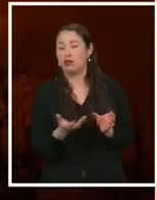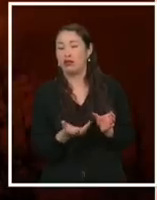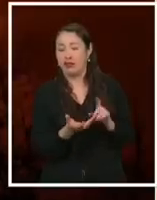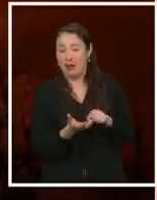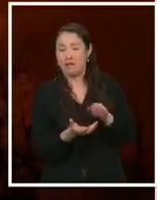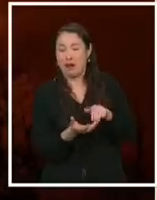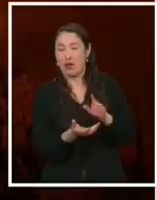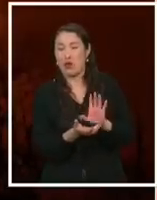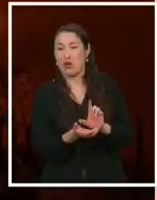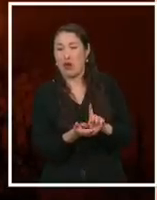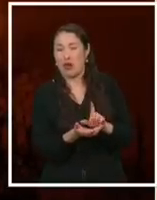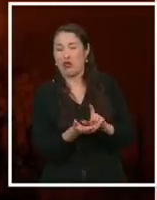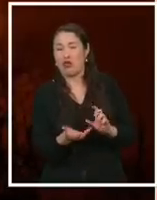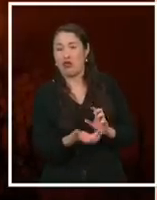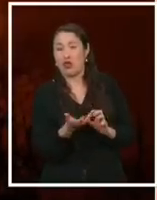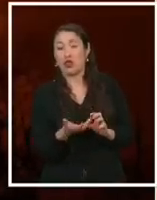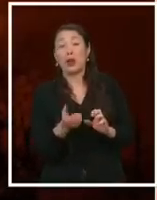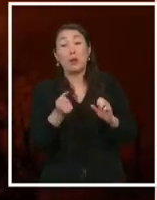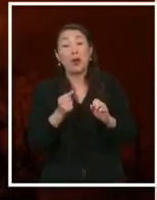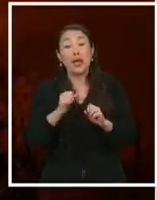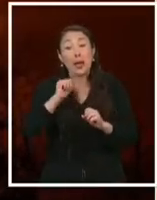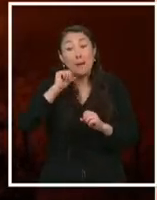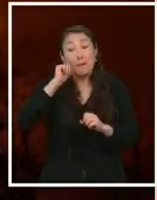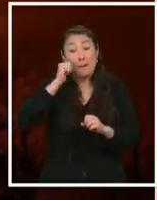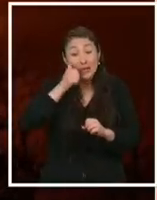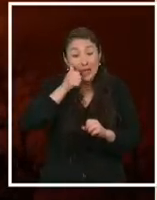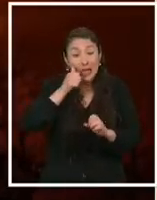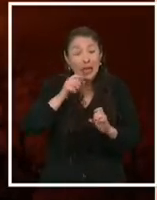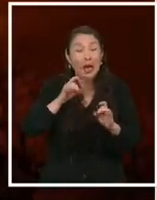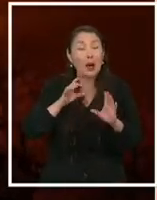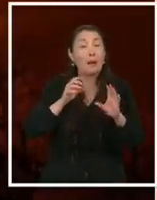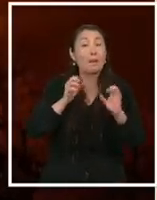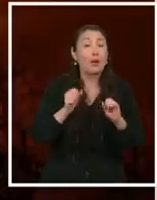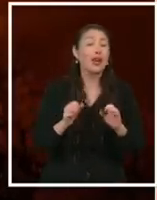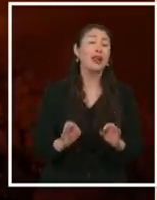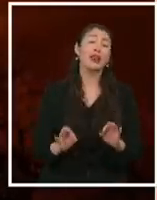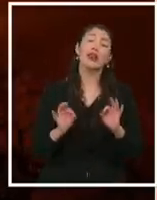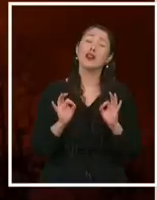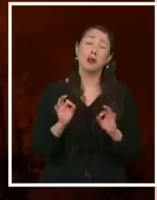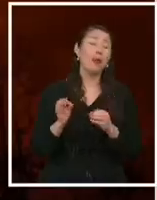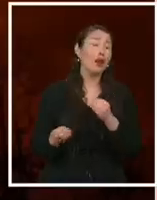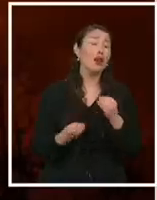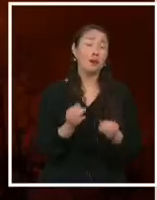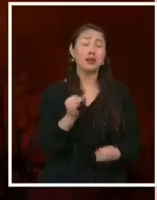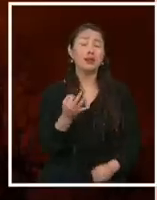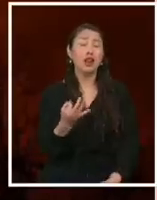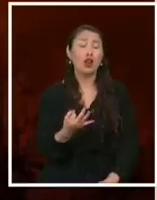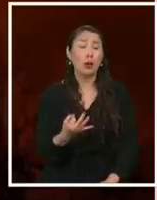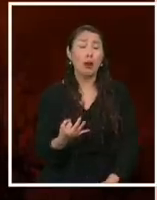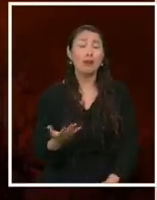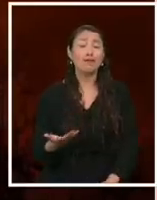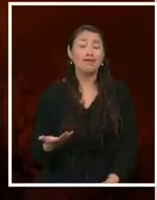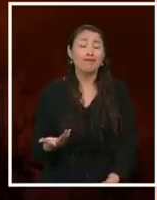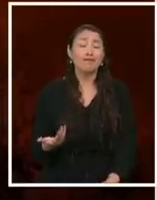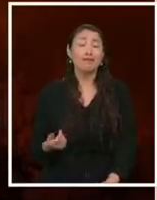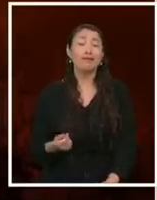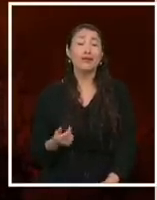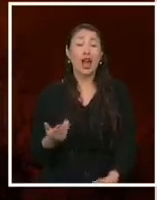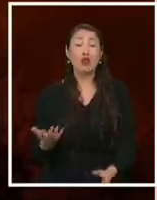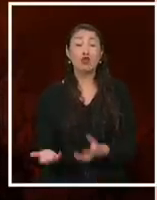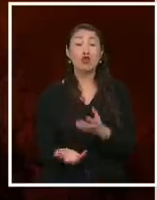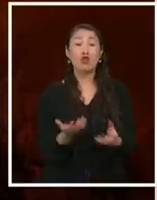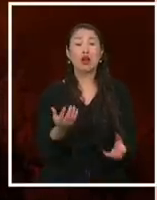decir, el día de mañana podemos esperar, y es normal que así lo sea, fuego y como se